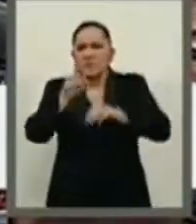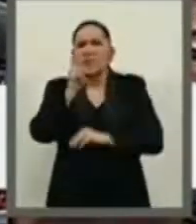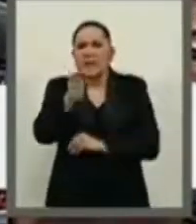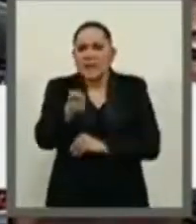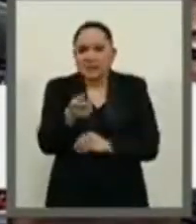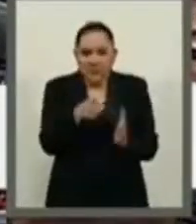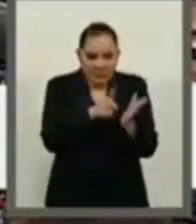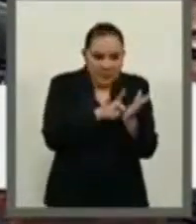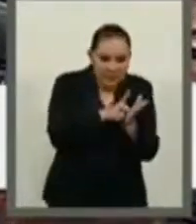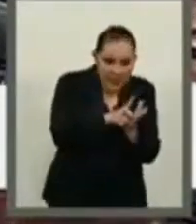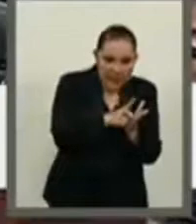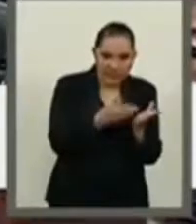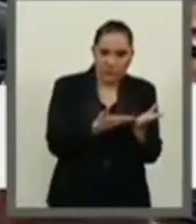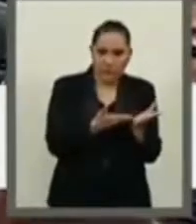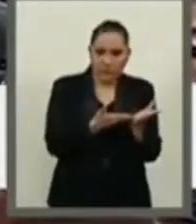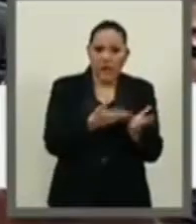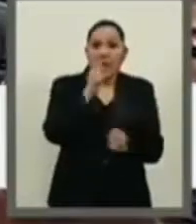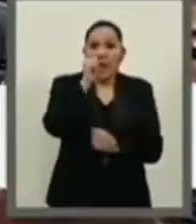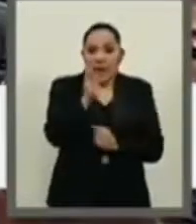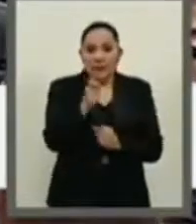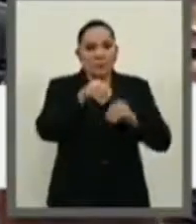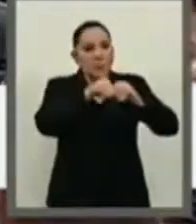Proyectar el derecho.